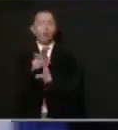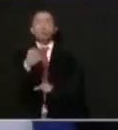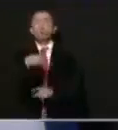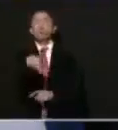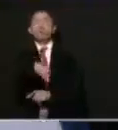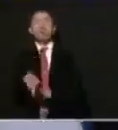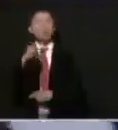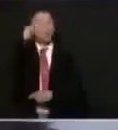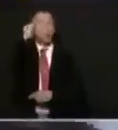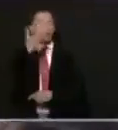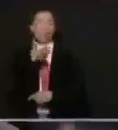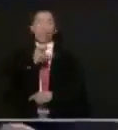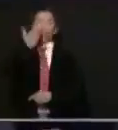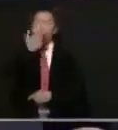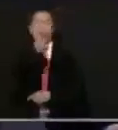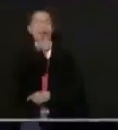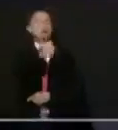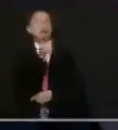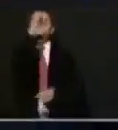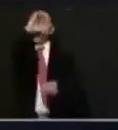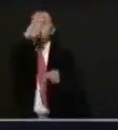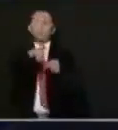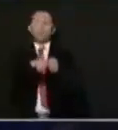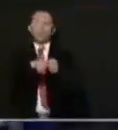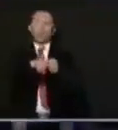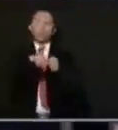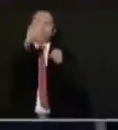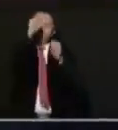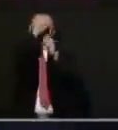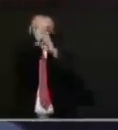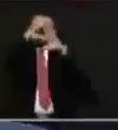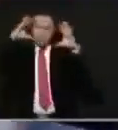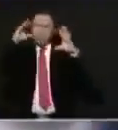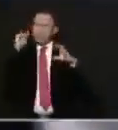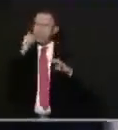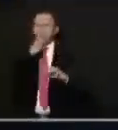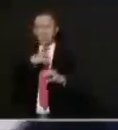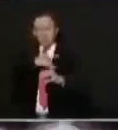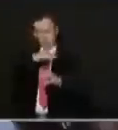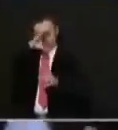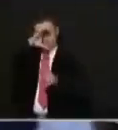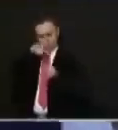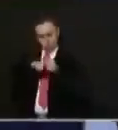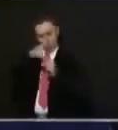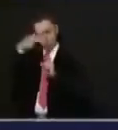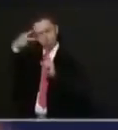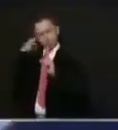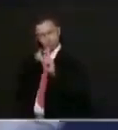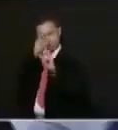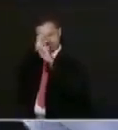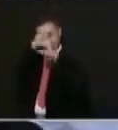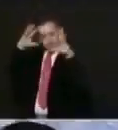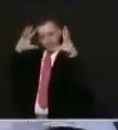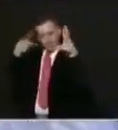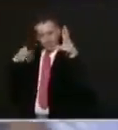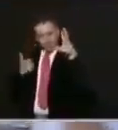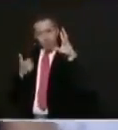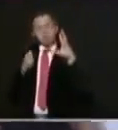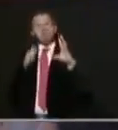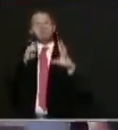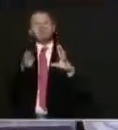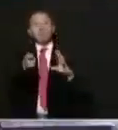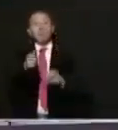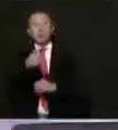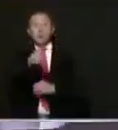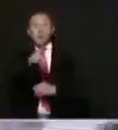que cuando hablamos de cosmovisión, amigos, eso es lo que tal vez no entendamos. La cosmovisión de cada una de los